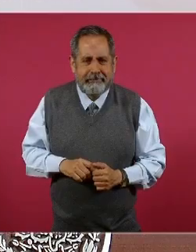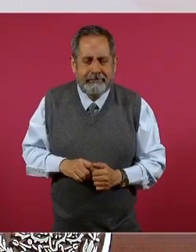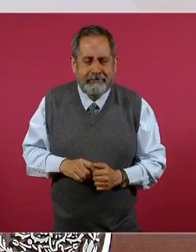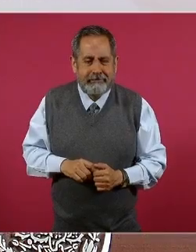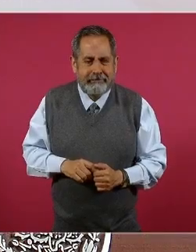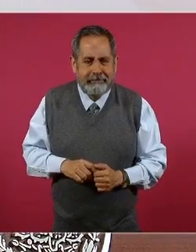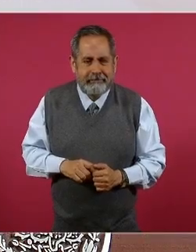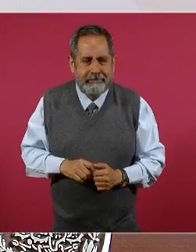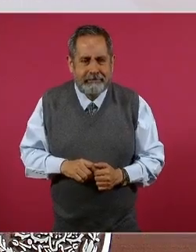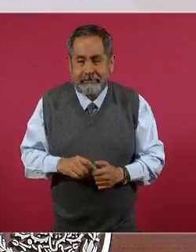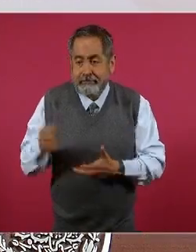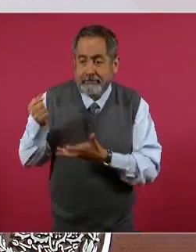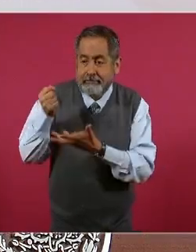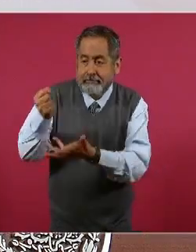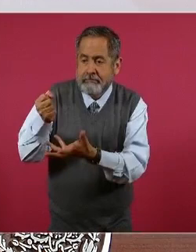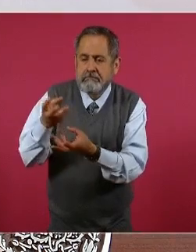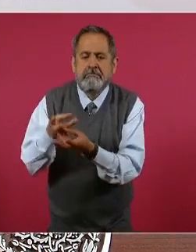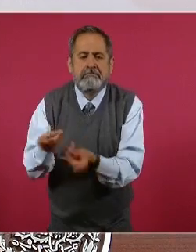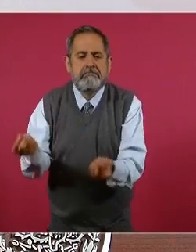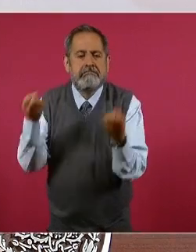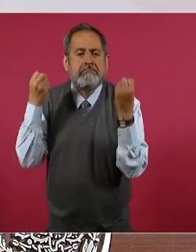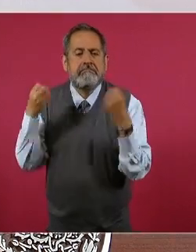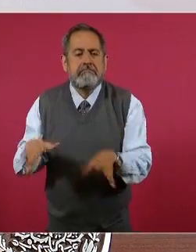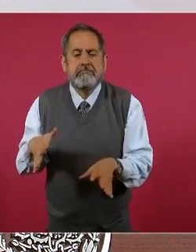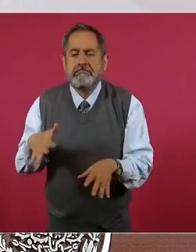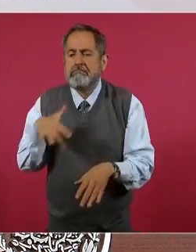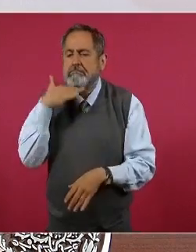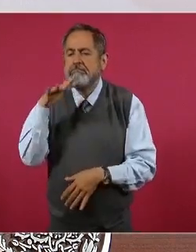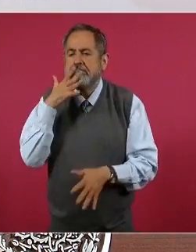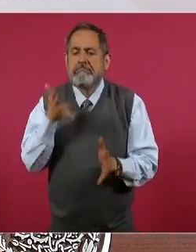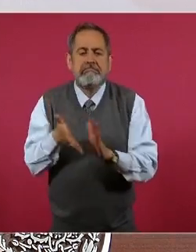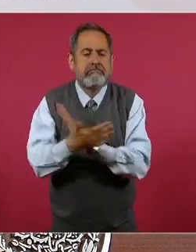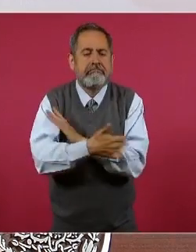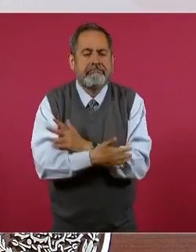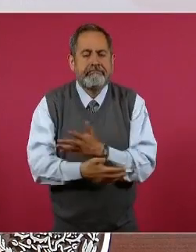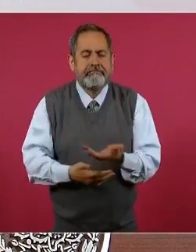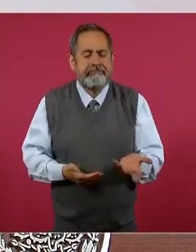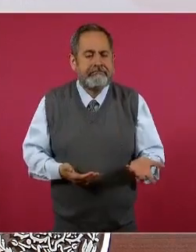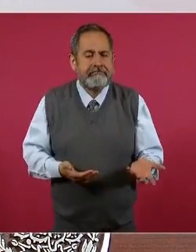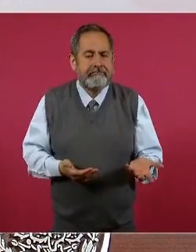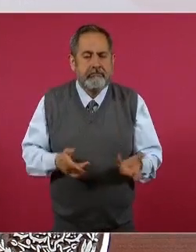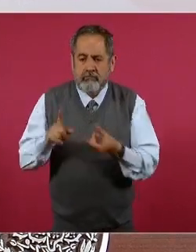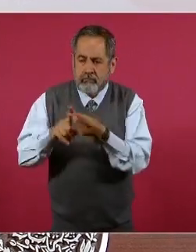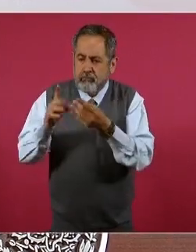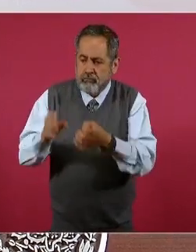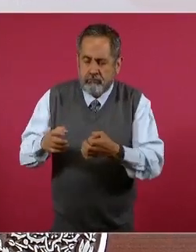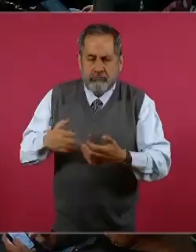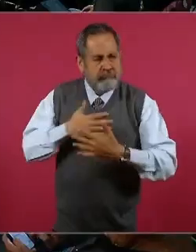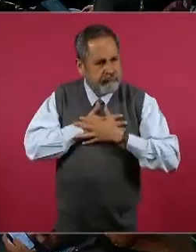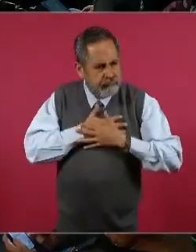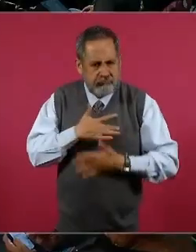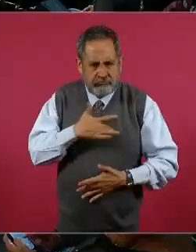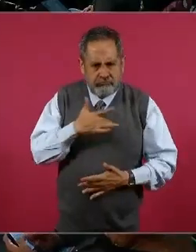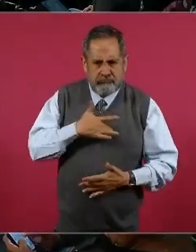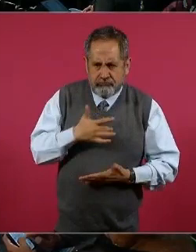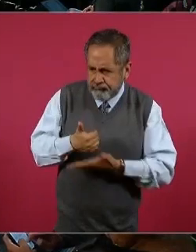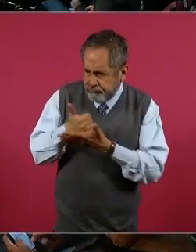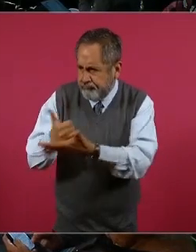Y se va todo el presupuesto. ¿Y dónde queda el servicio?